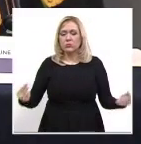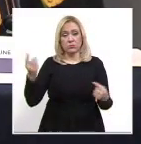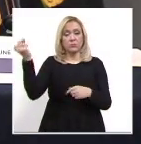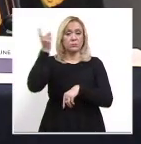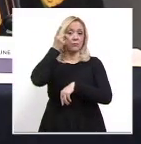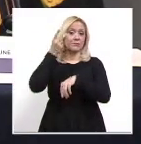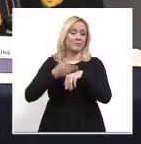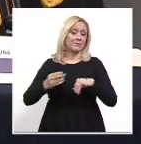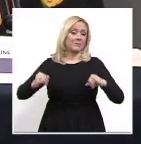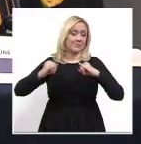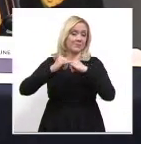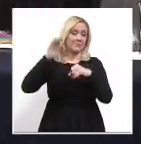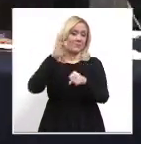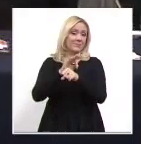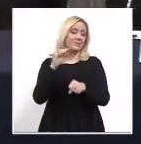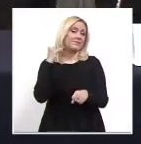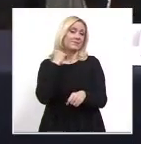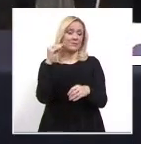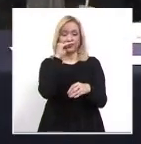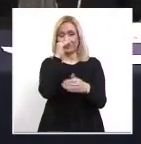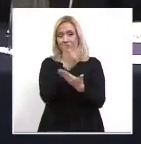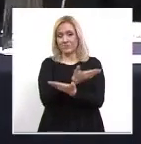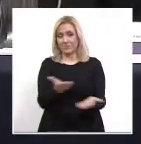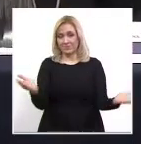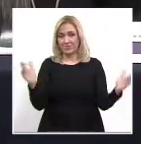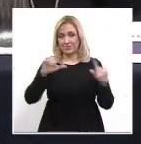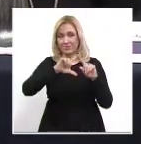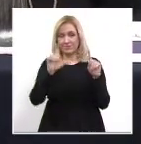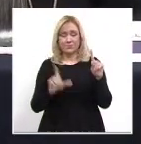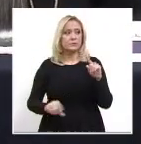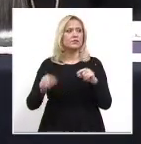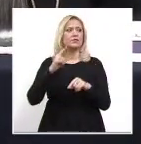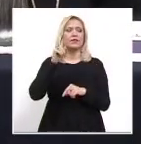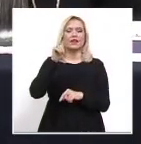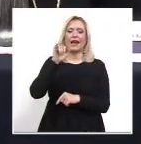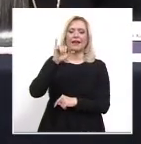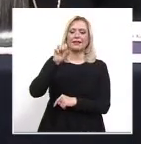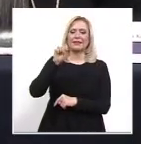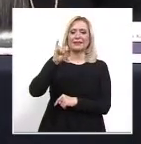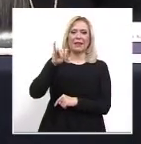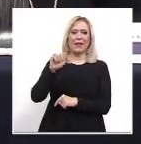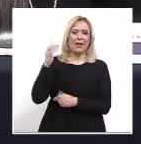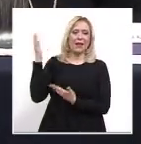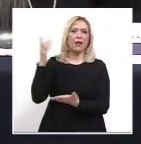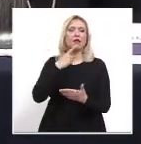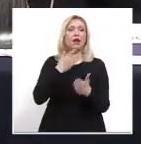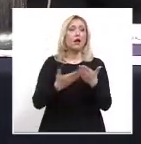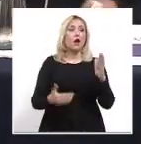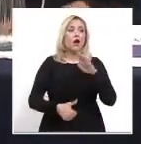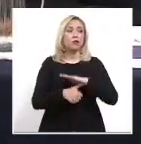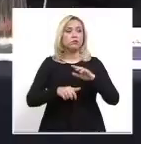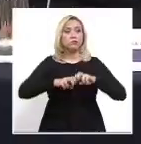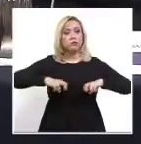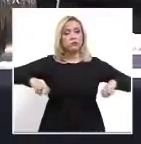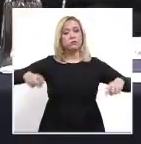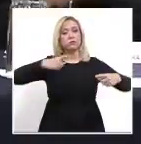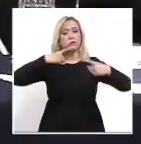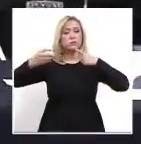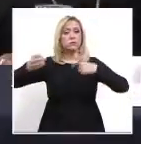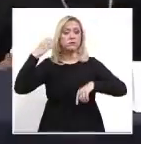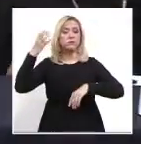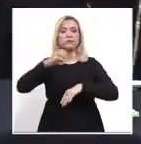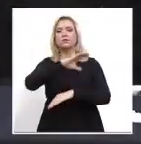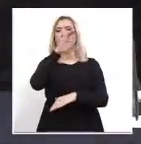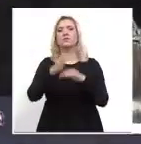Instituto Federal de Defensoría Pública, Taisia Cruz Parcero, señaló que con las mesas de análisis que se llevarán a cabo esta semana, culminan los